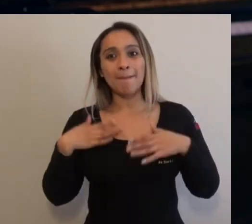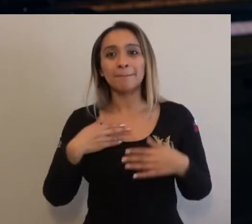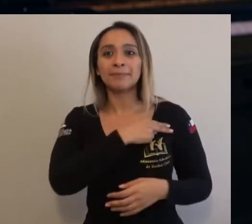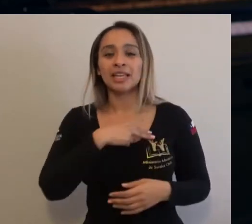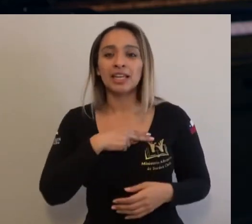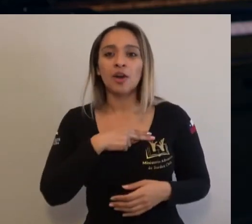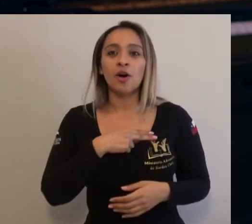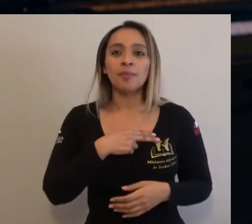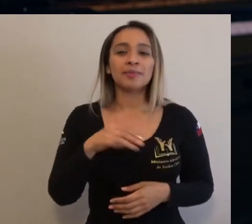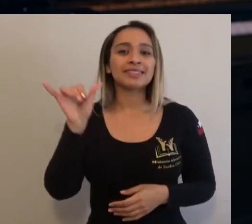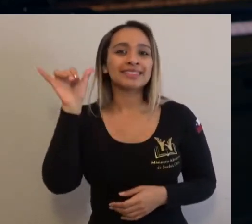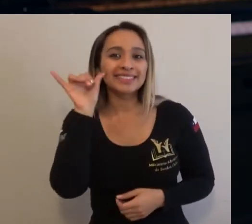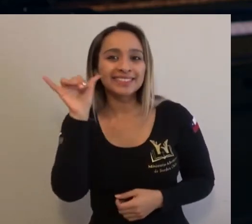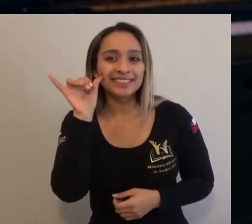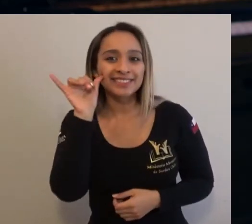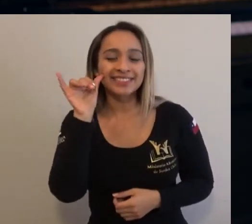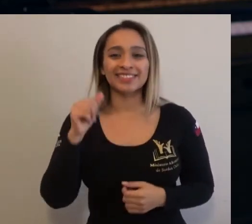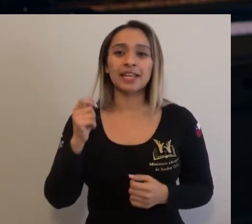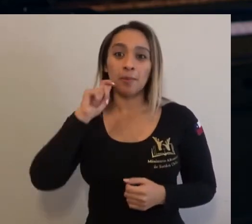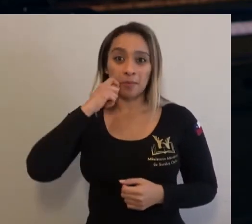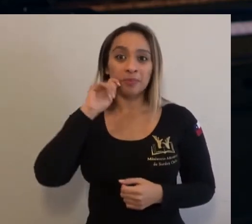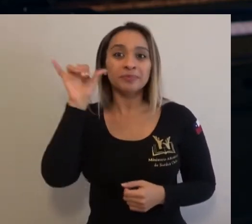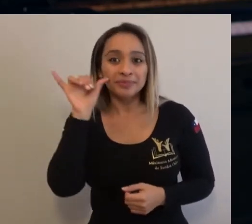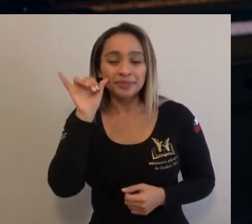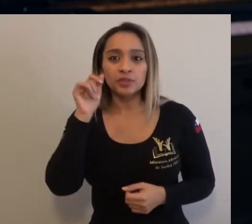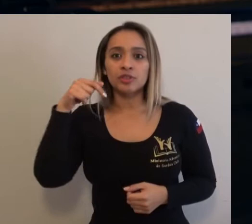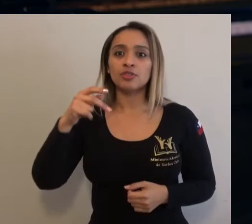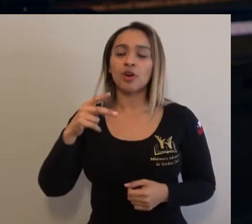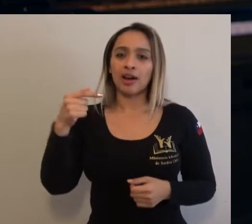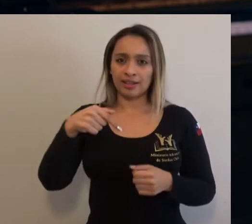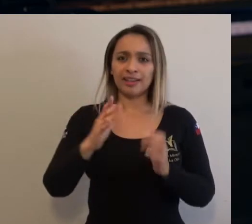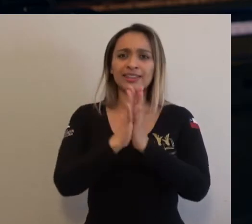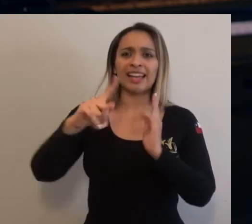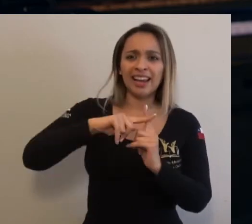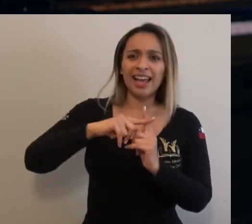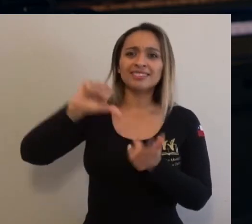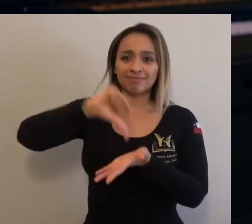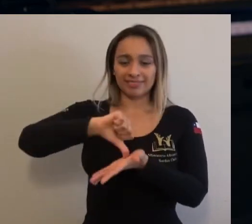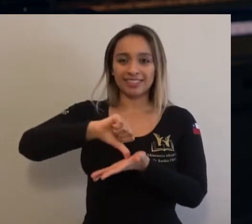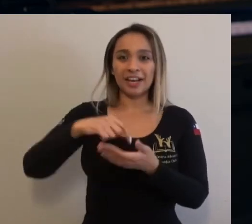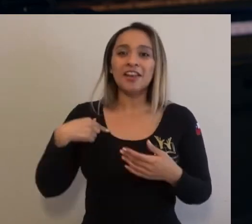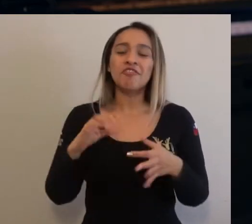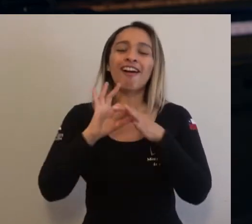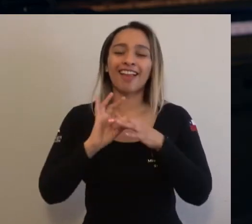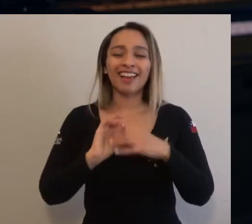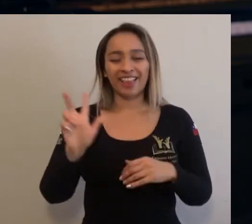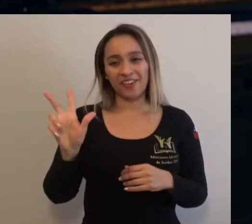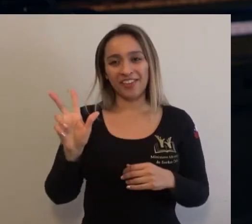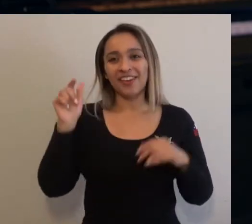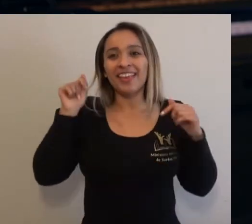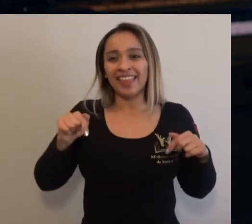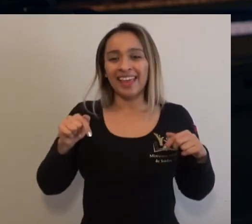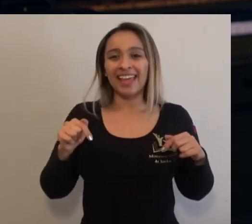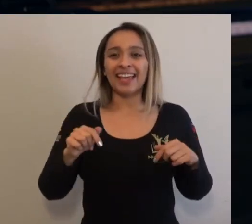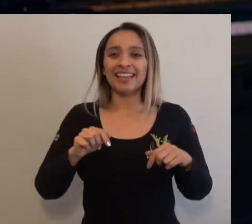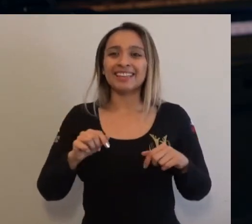Hola, mi nombre es Julienao, yo pertenezco acá a la Iglesia Central y de verdad que estoy bastante agradecida con el Señor de poder estar